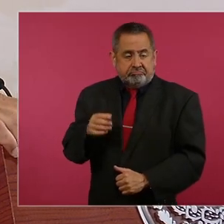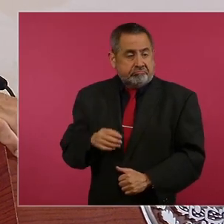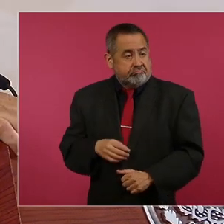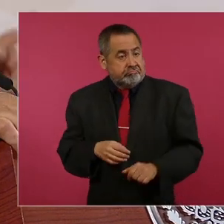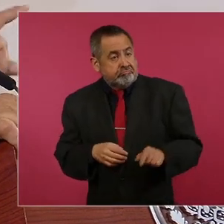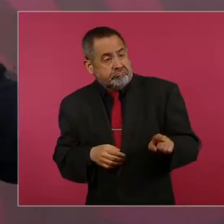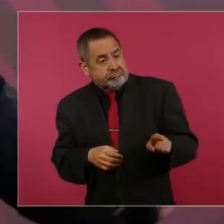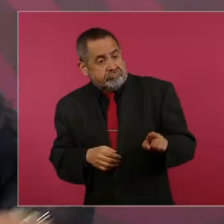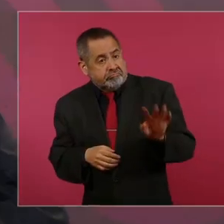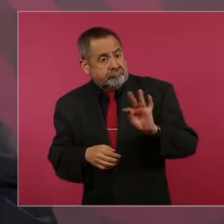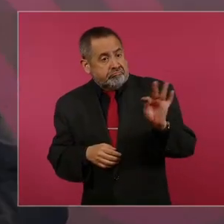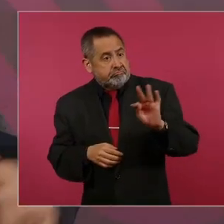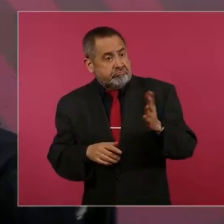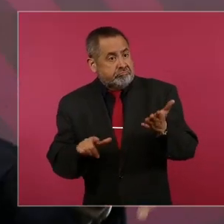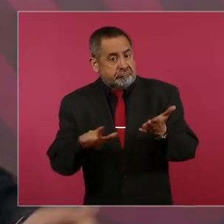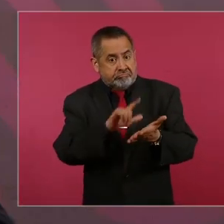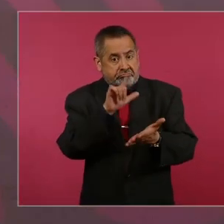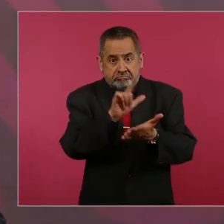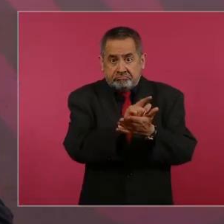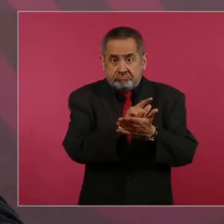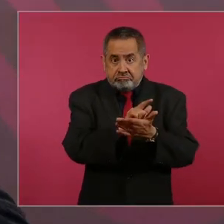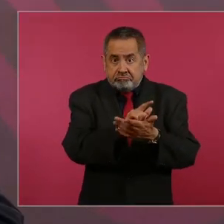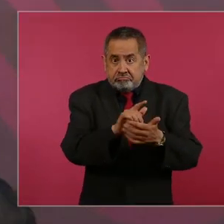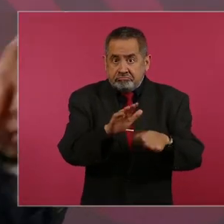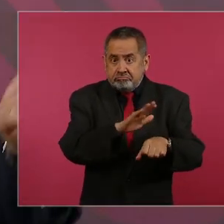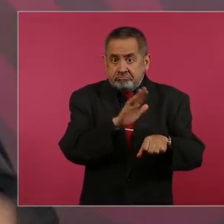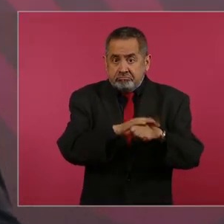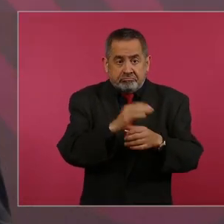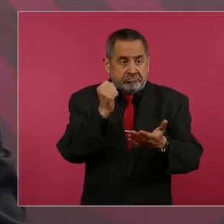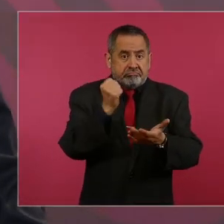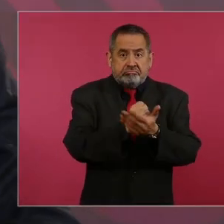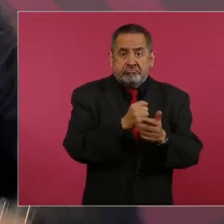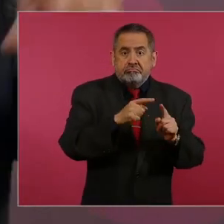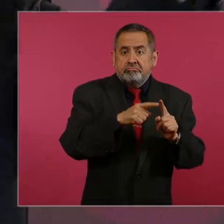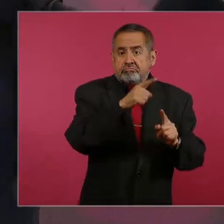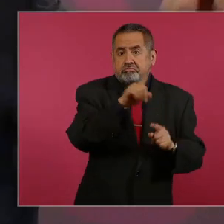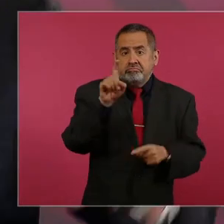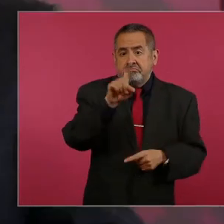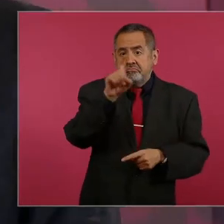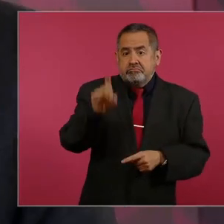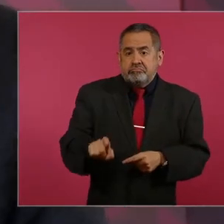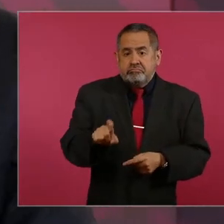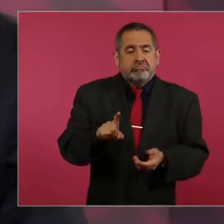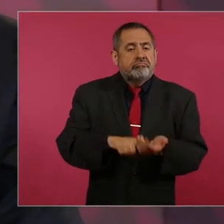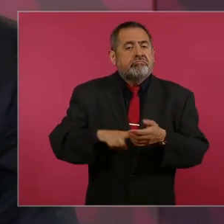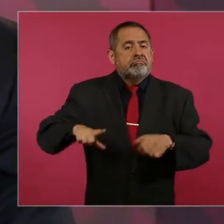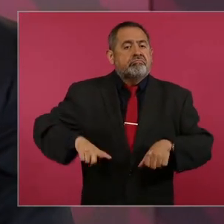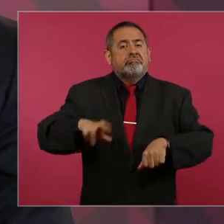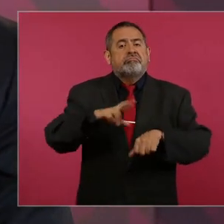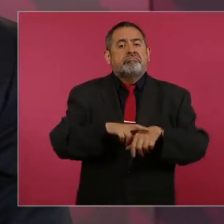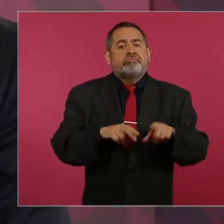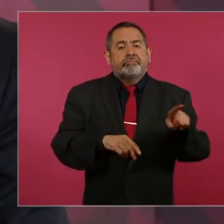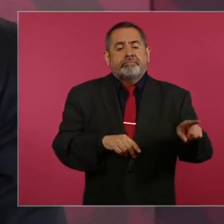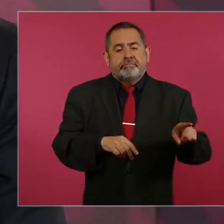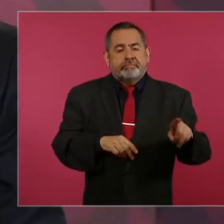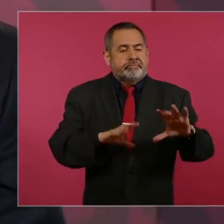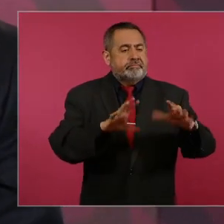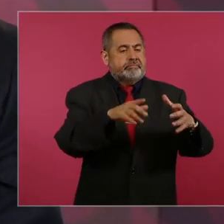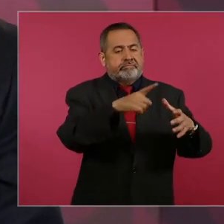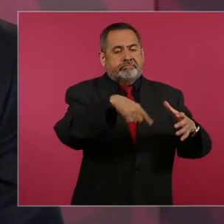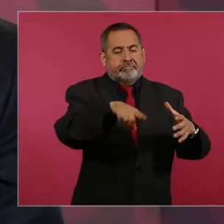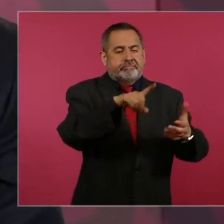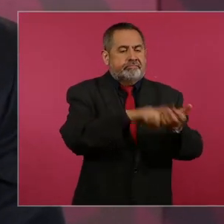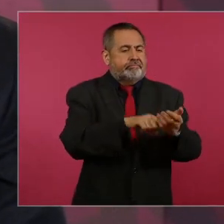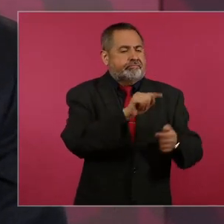que quieran en Texas el gobernador y todos estos